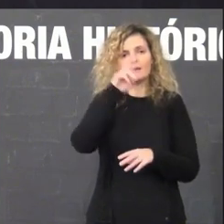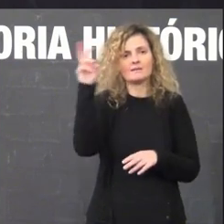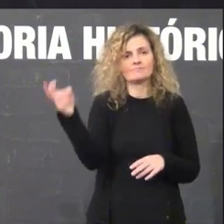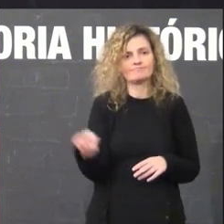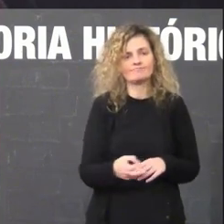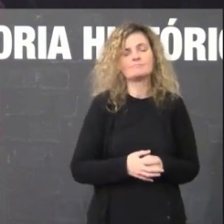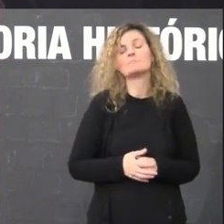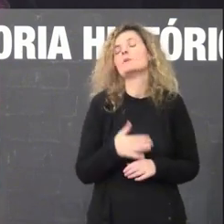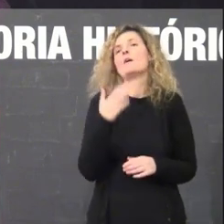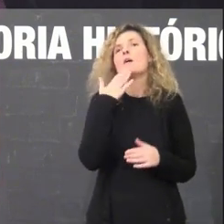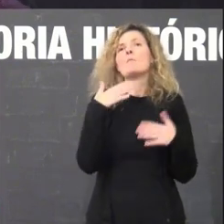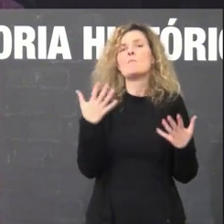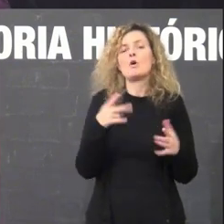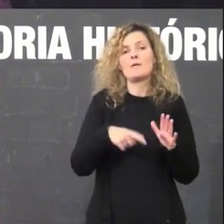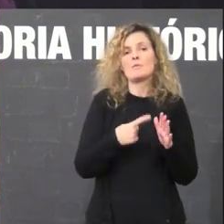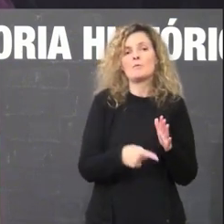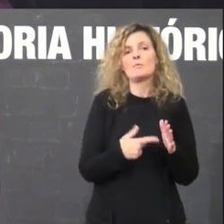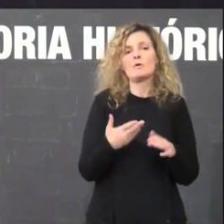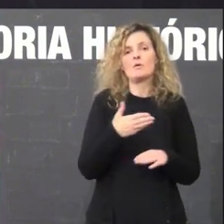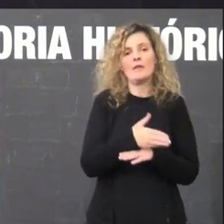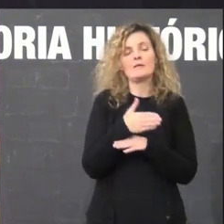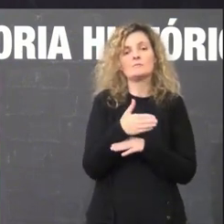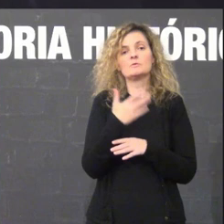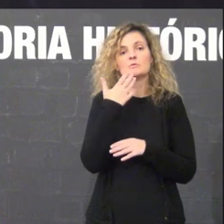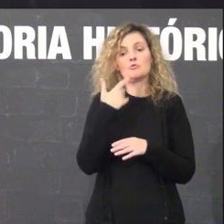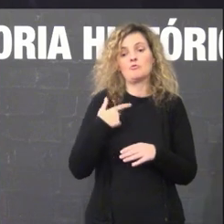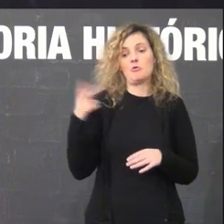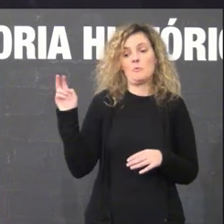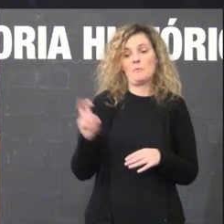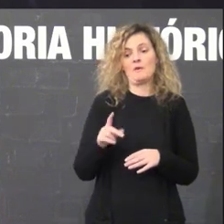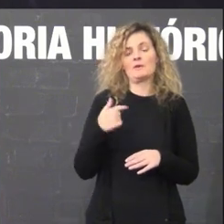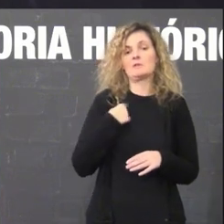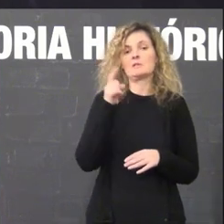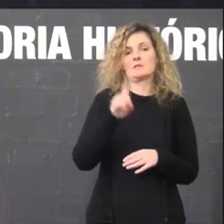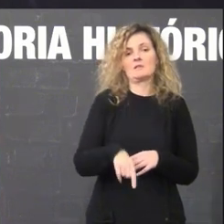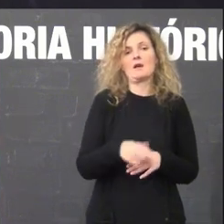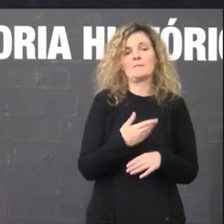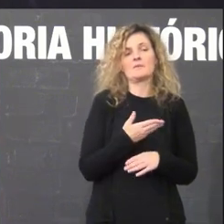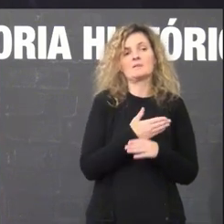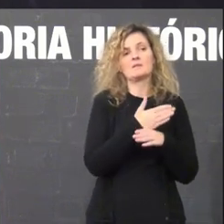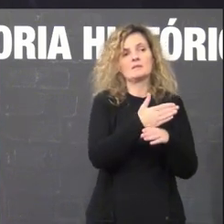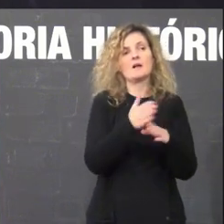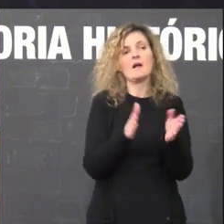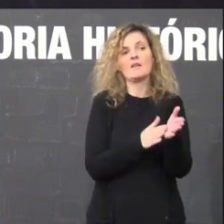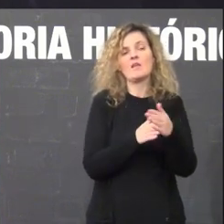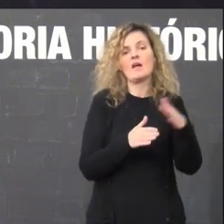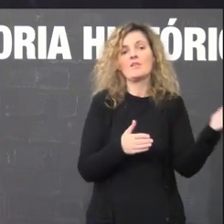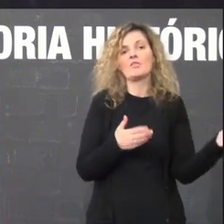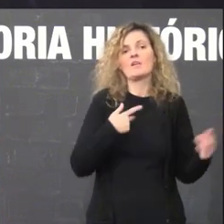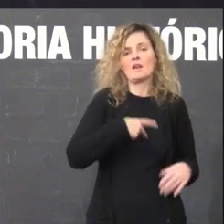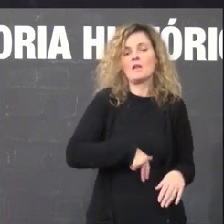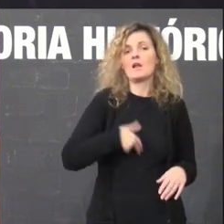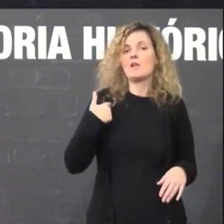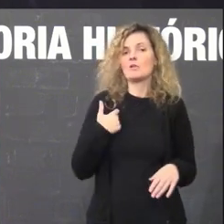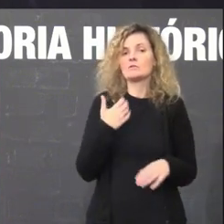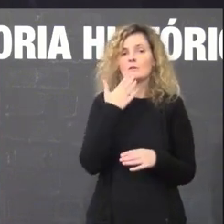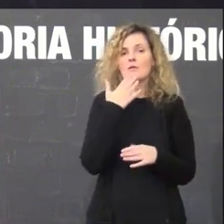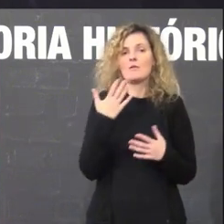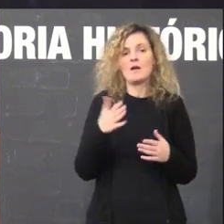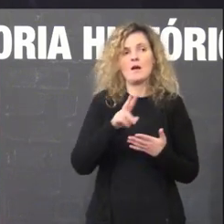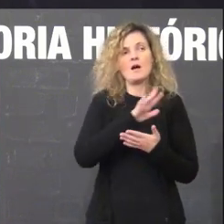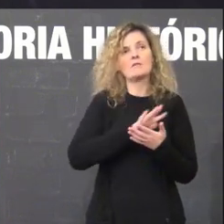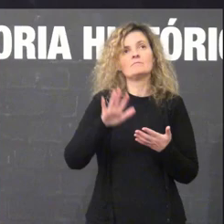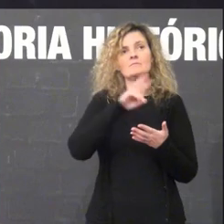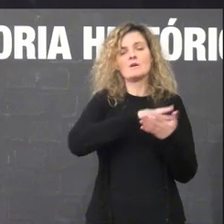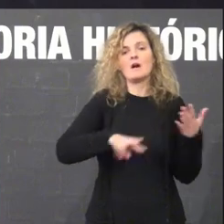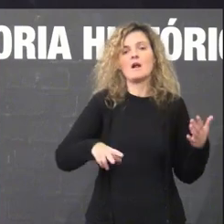por ejemplo a podemos que es de donde de donde tengo pero también a los las izquierdas nacionalistas en